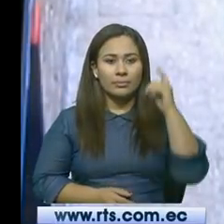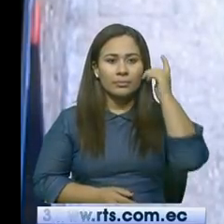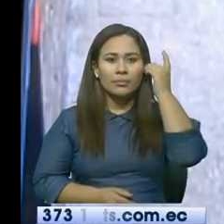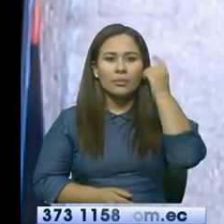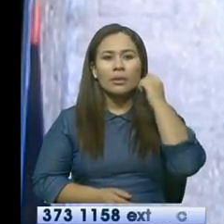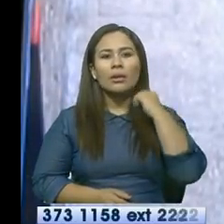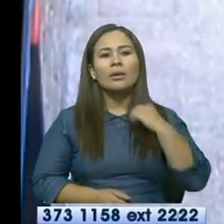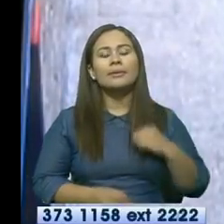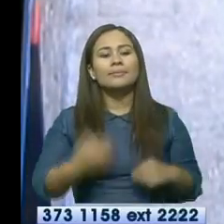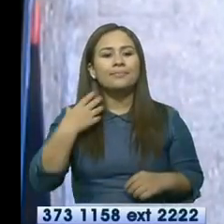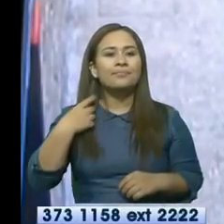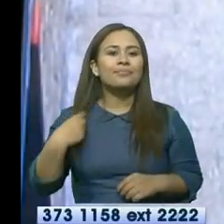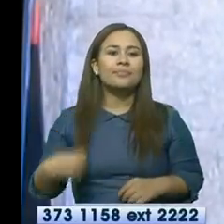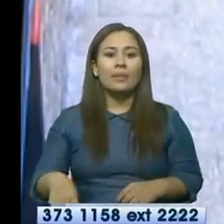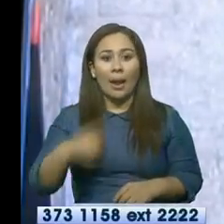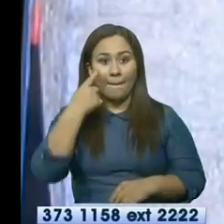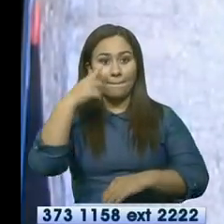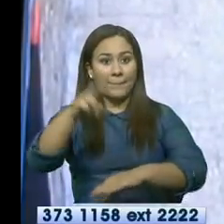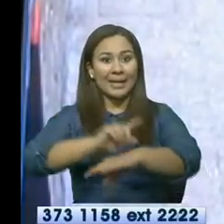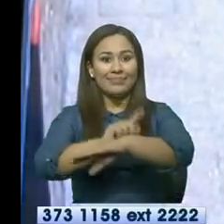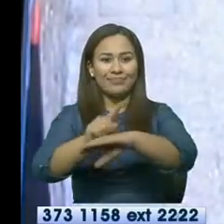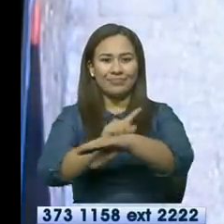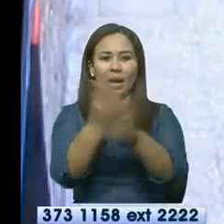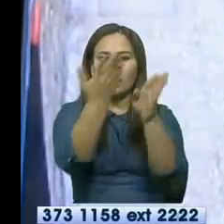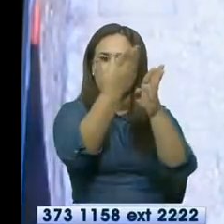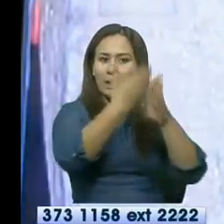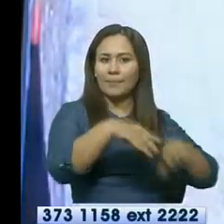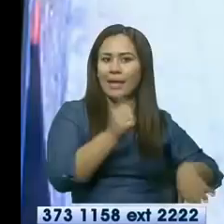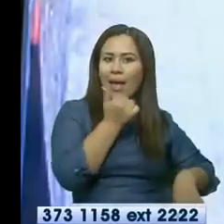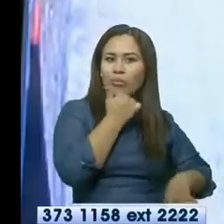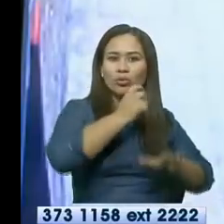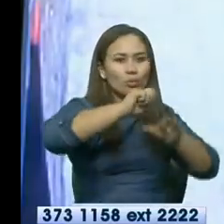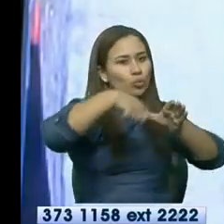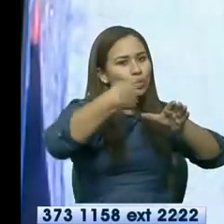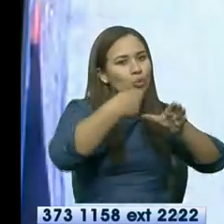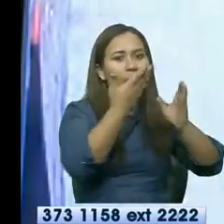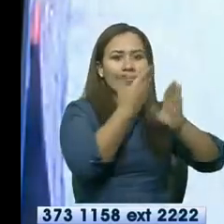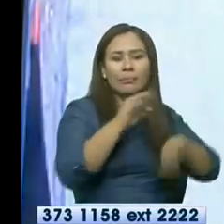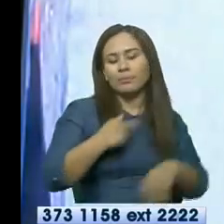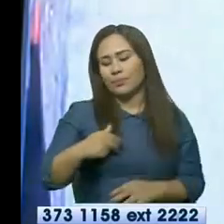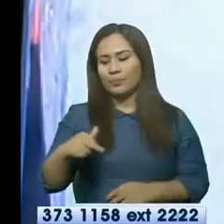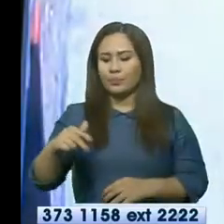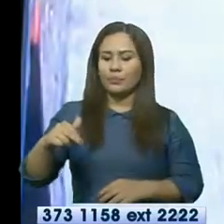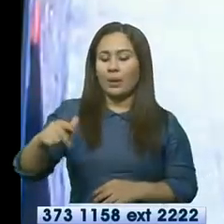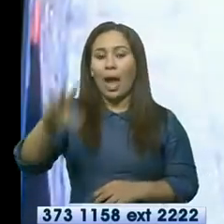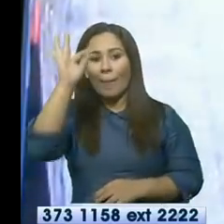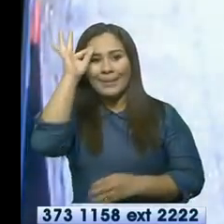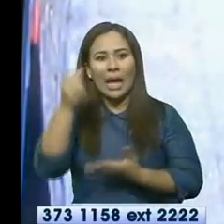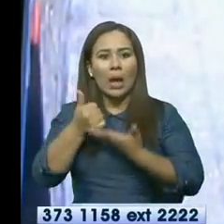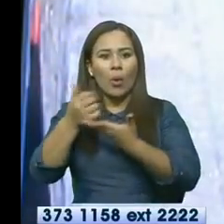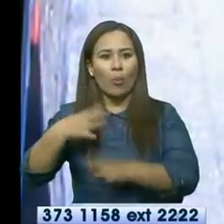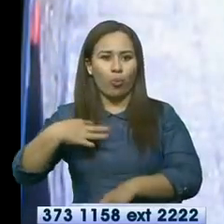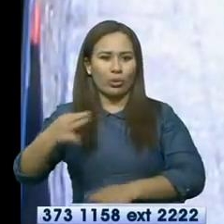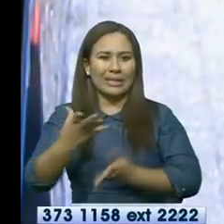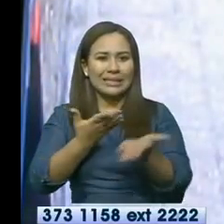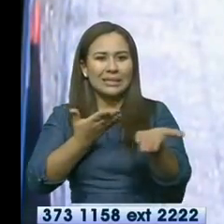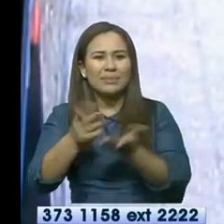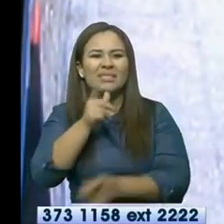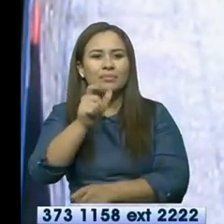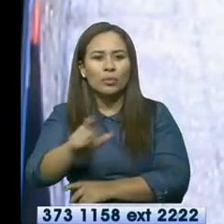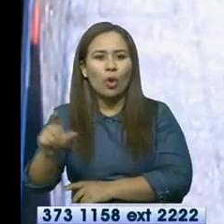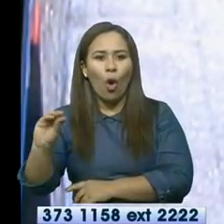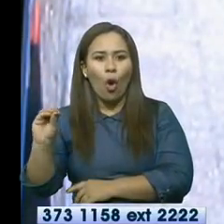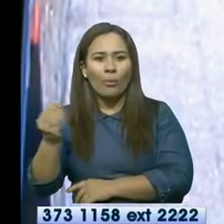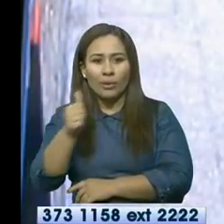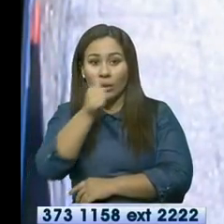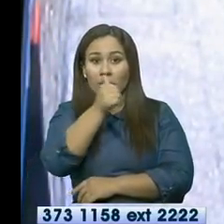había terminado la hora del almuerzo y dos sujetos uno a bordo de una moto y otro a pie